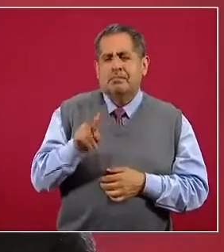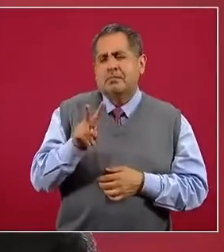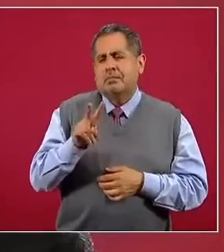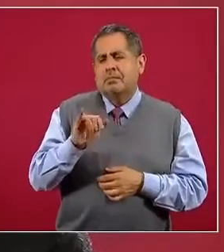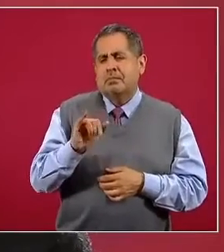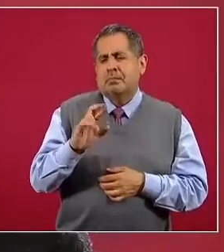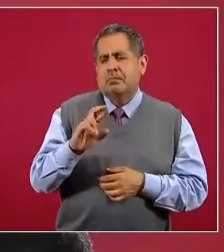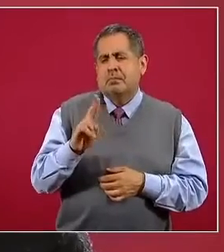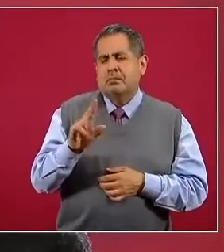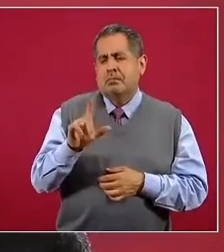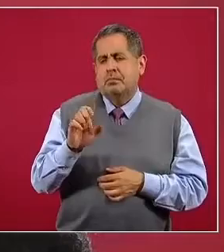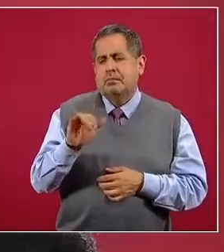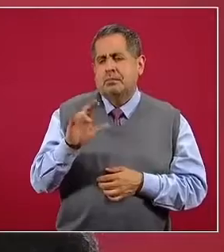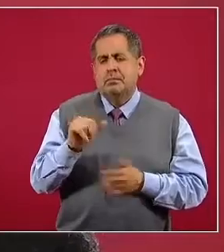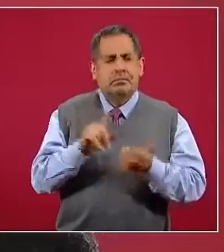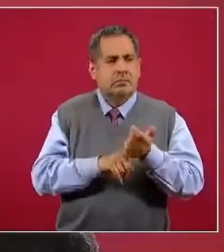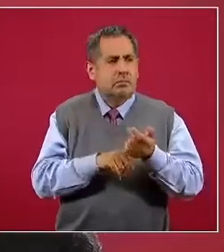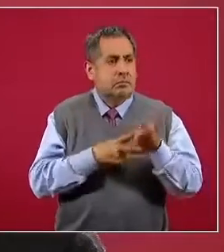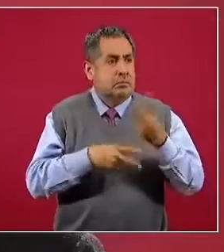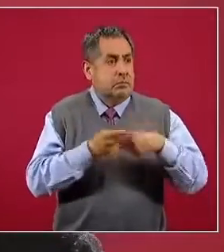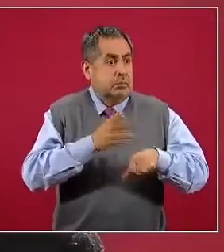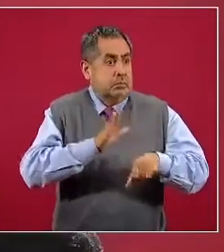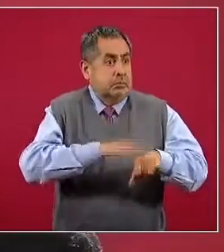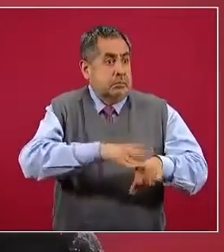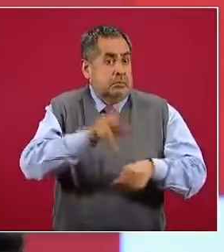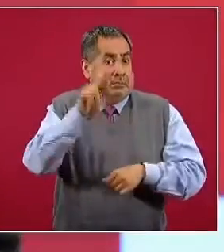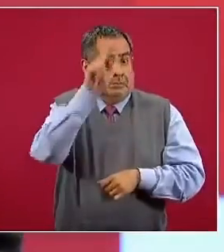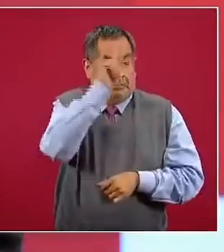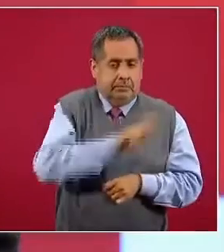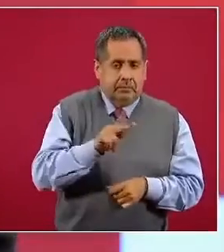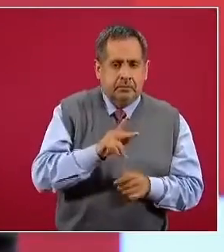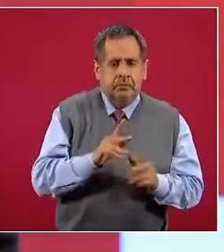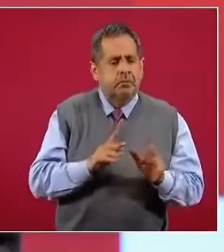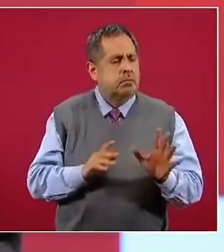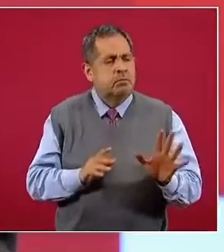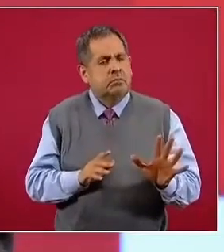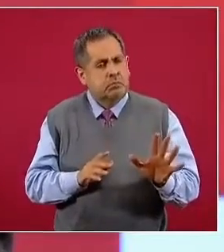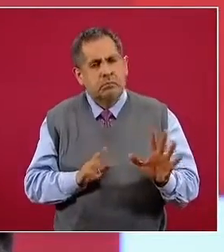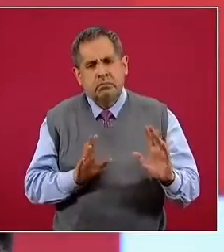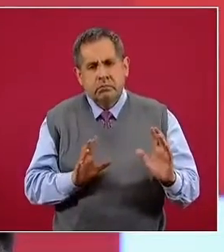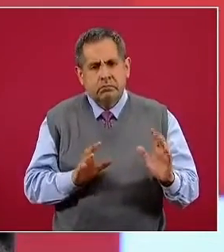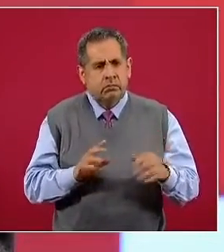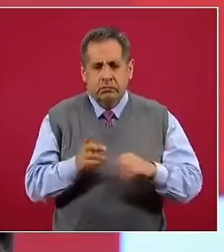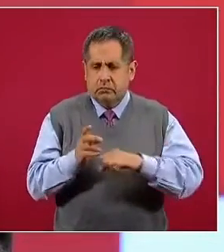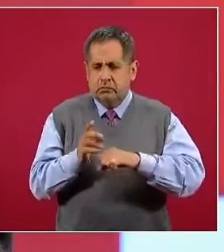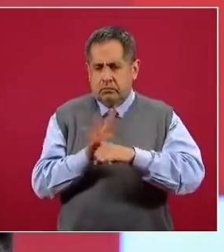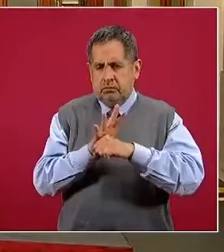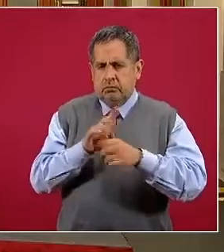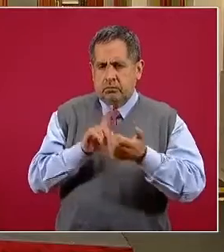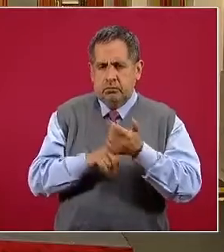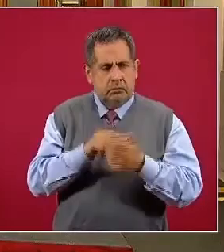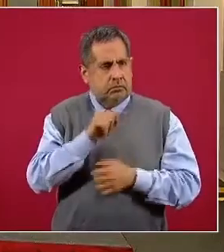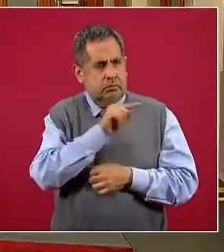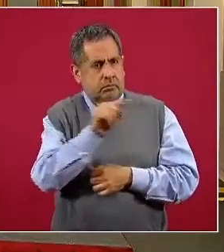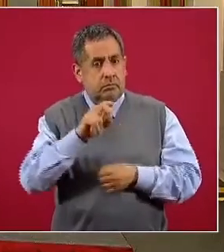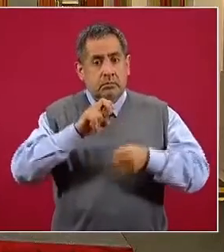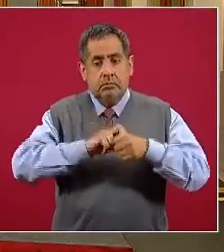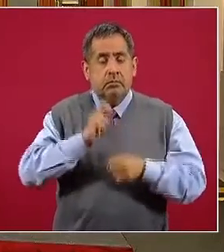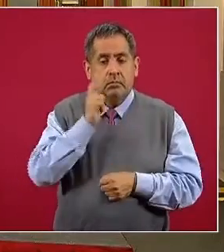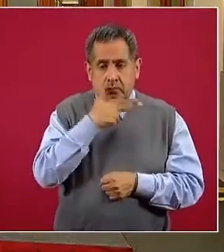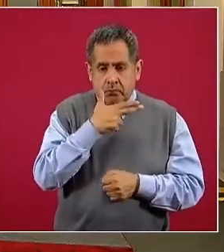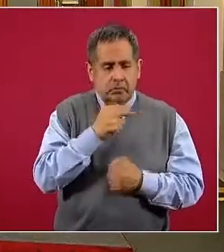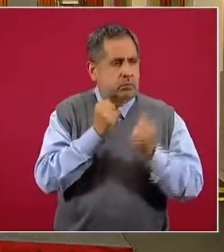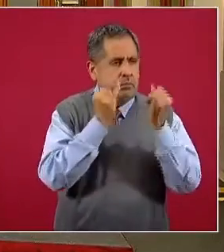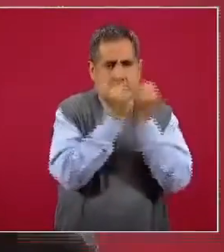virulencia del virus SARS-CoV-2, es decir, el comportamiento médico del SARS-CoV-2 de COVID en Chihuahua